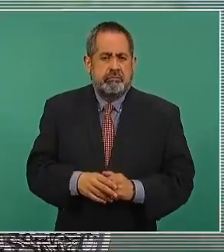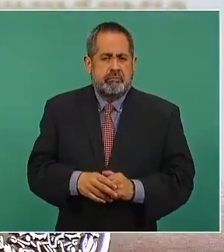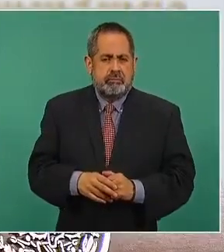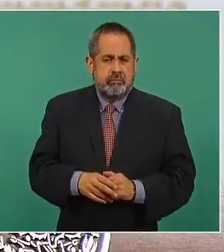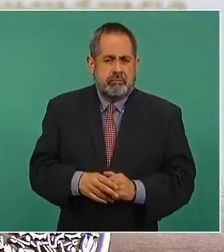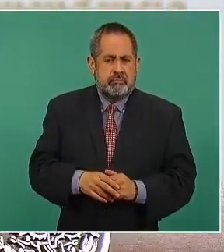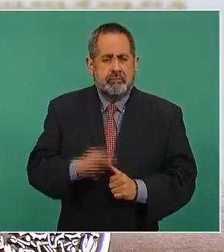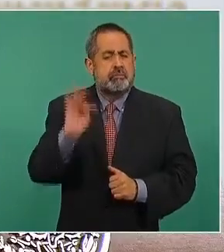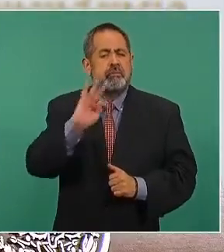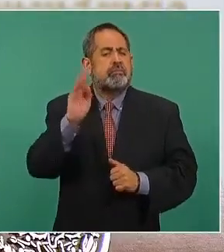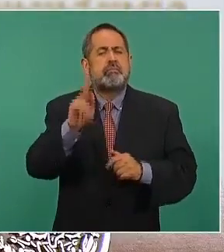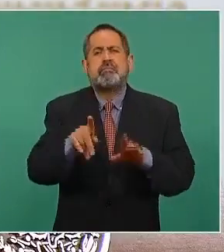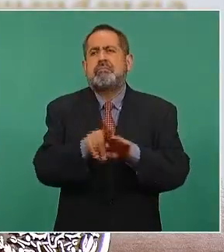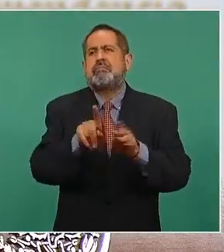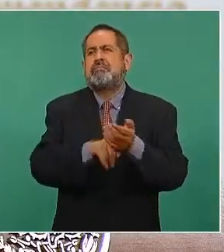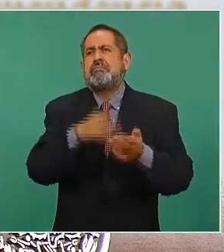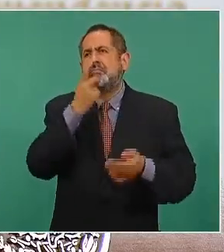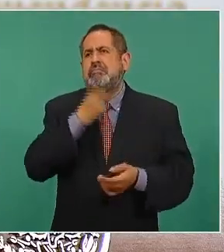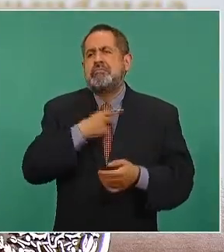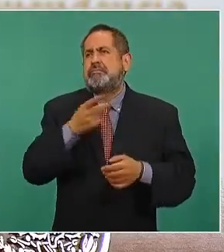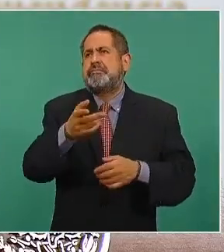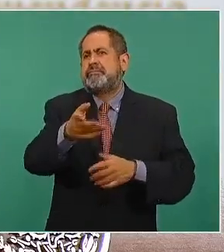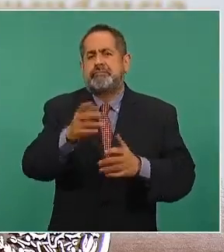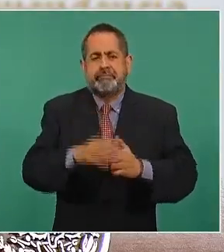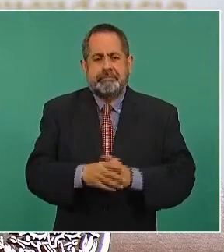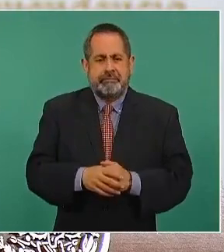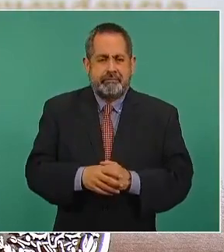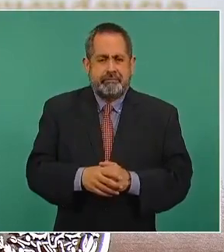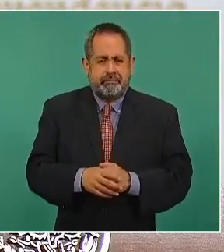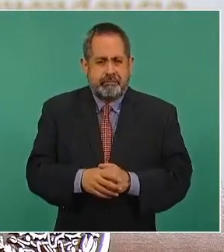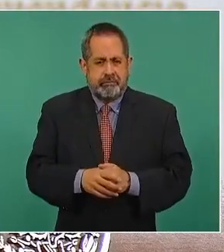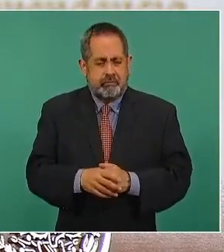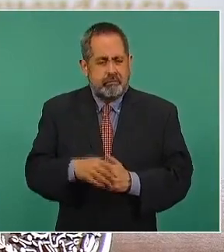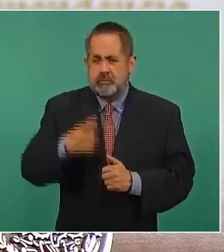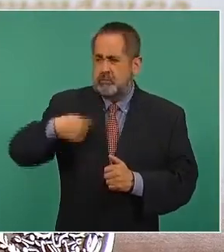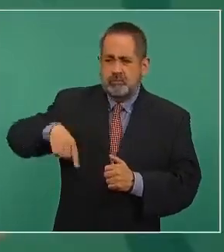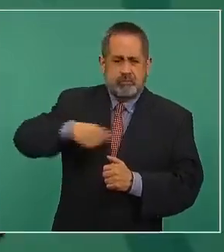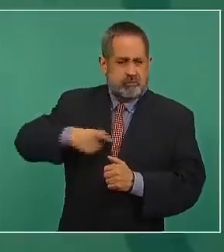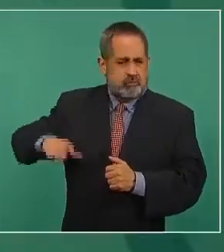Es como cuando me dicen, a ver, y la autocrítica,